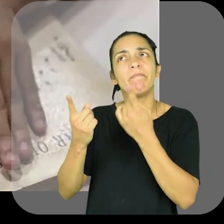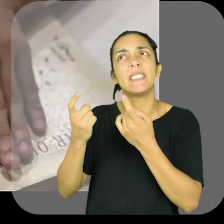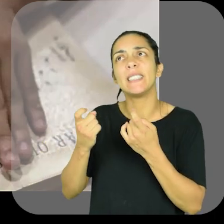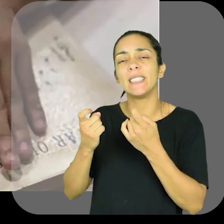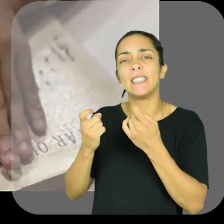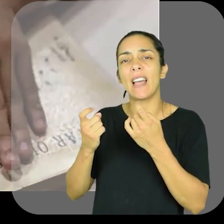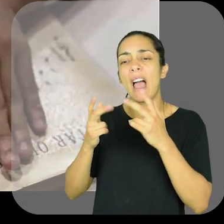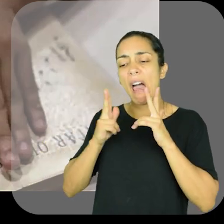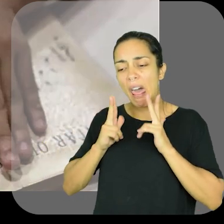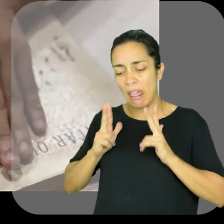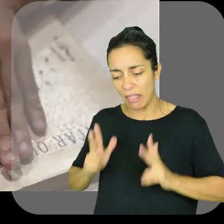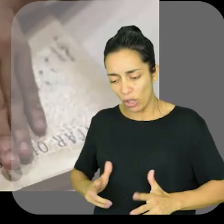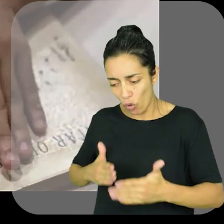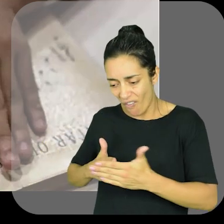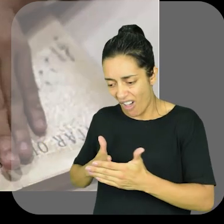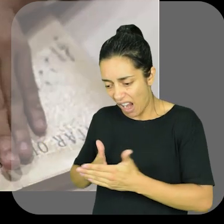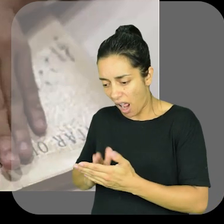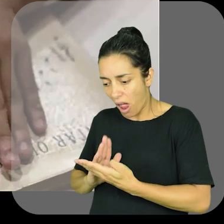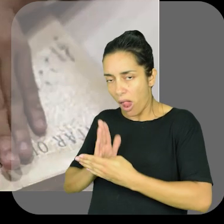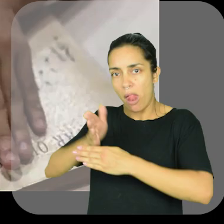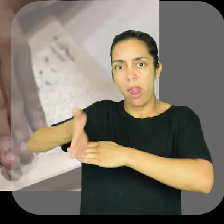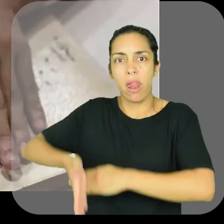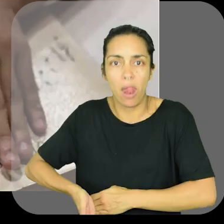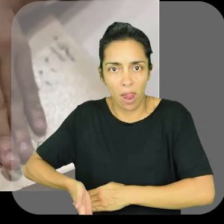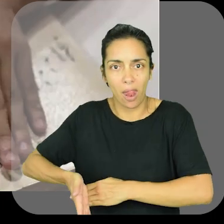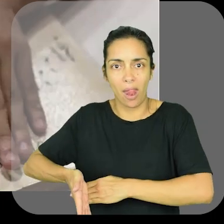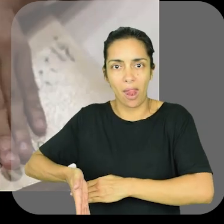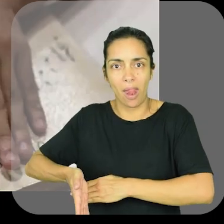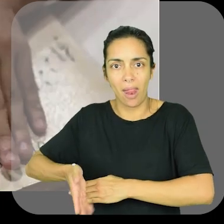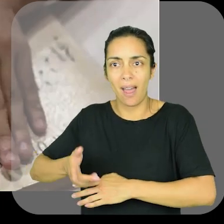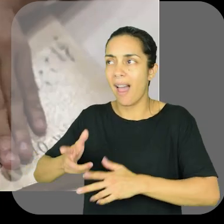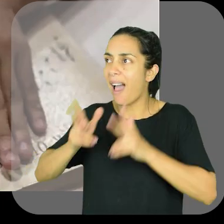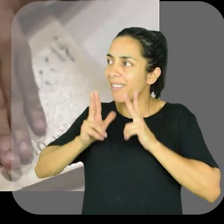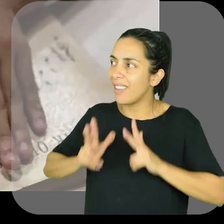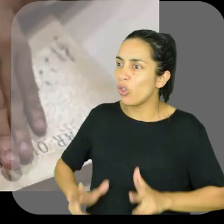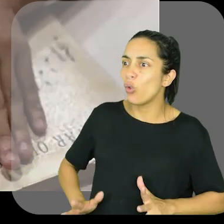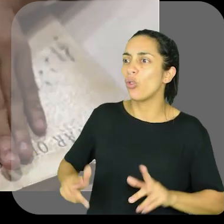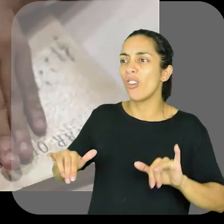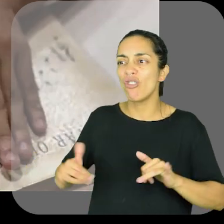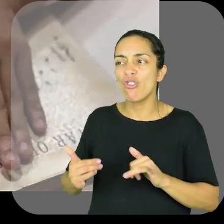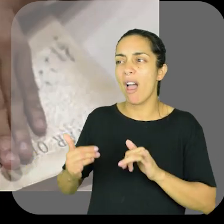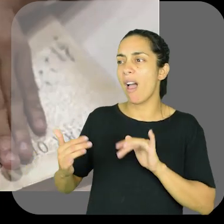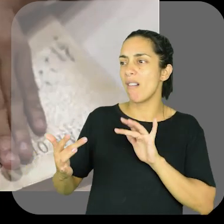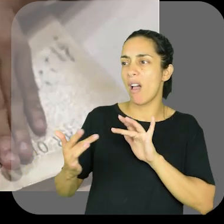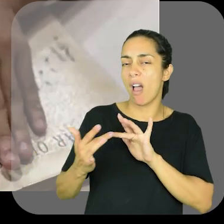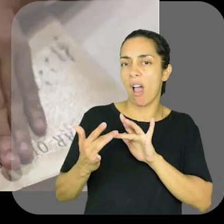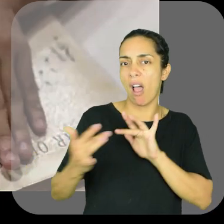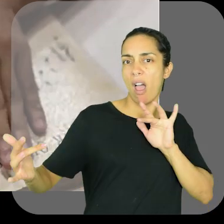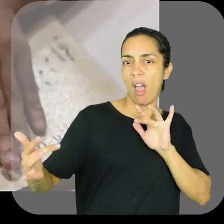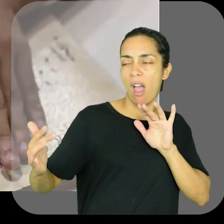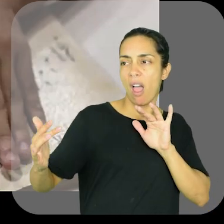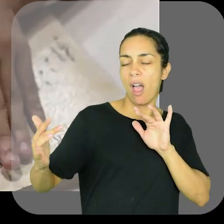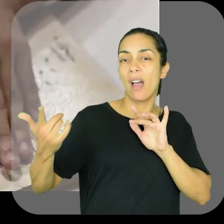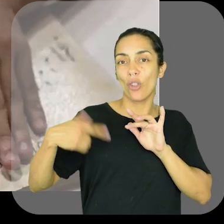actitudinales, esas barreras que impiden, que ya hacen difícil esas interacciones. Entonces, se han